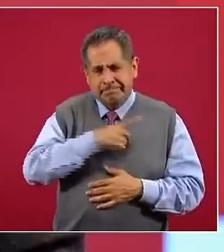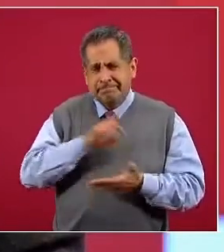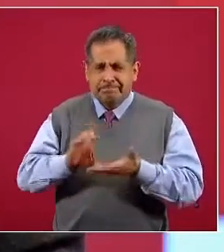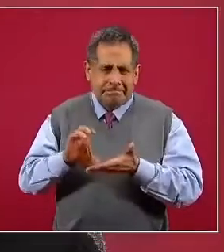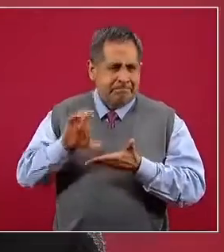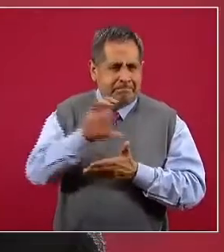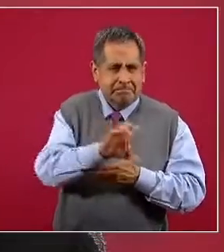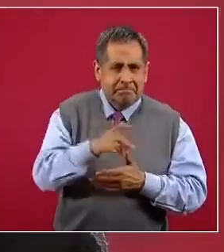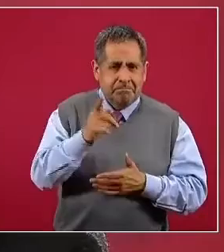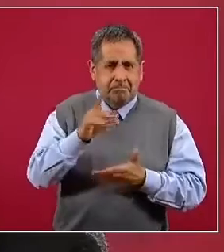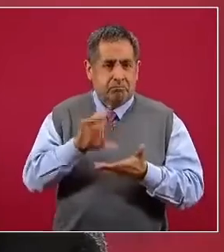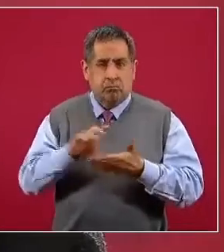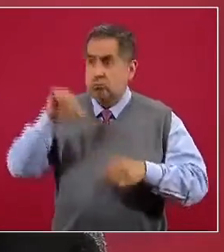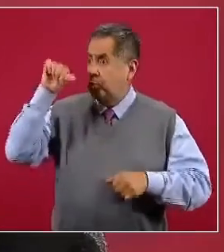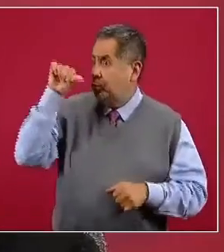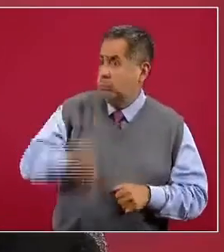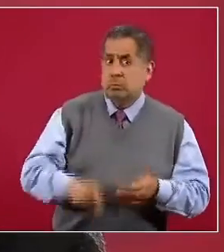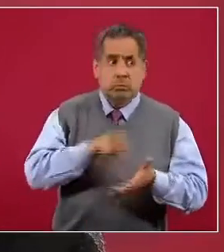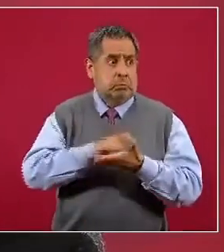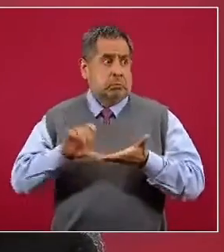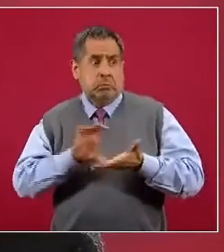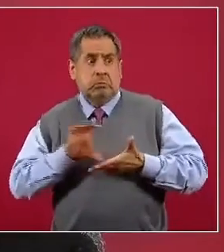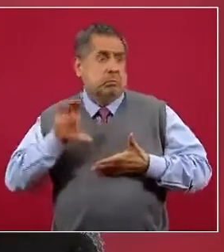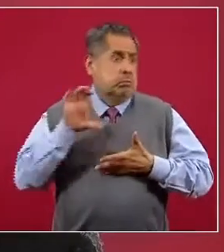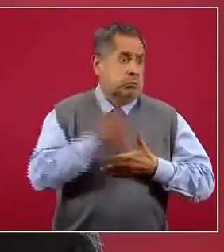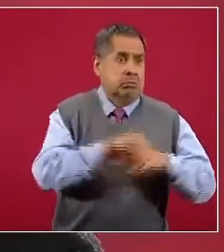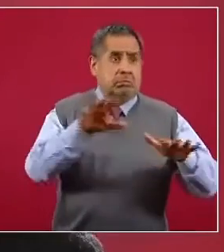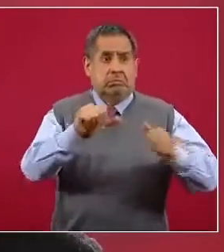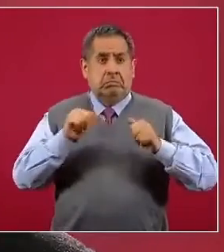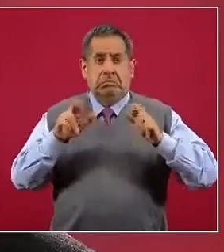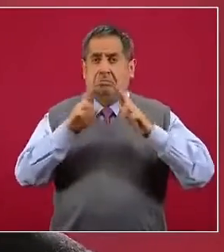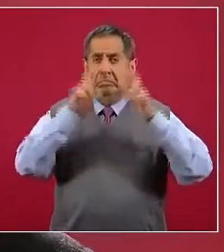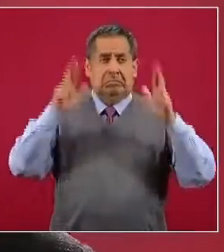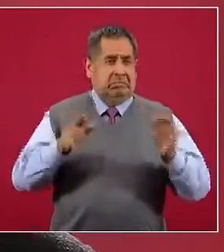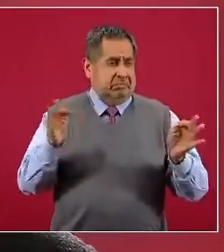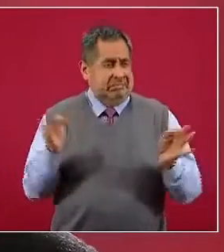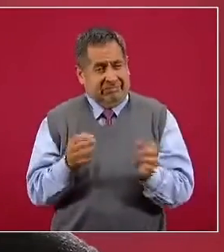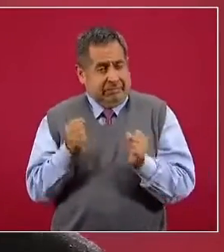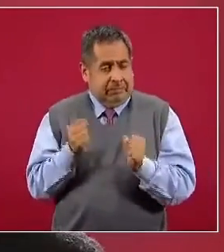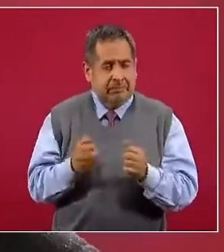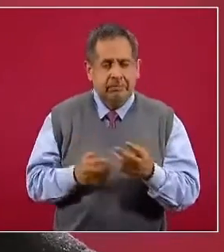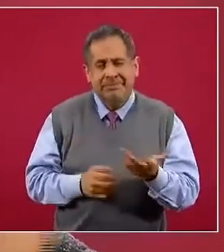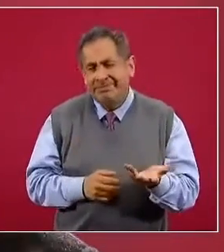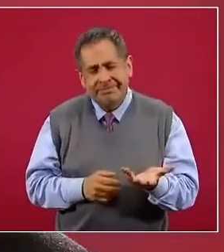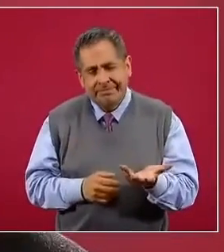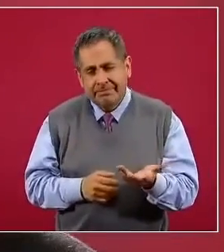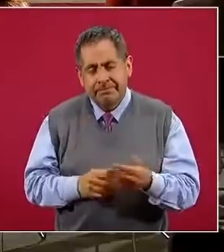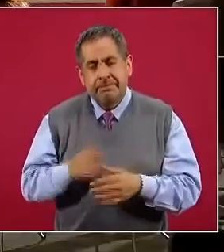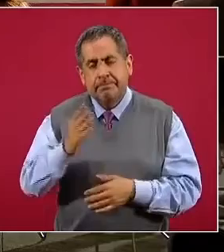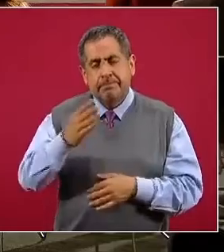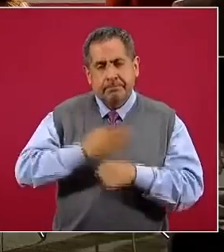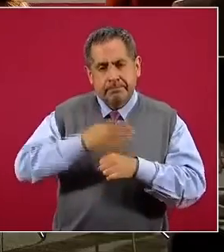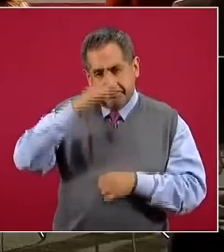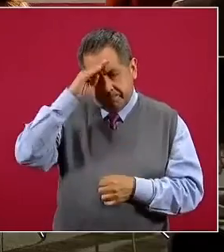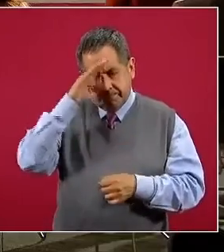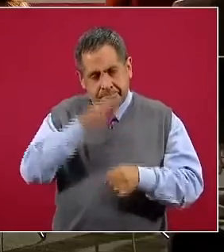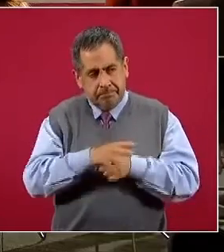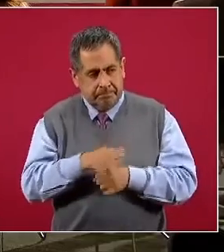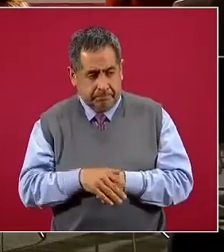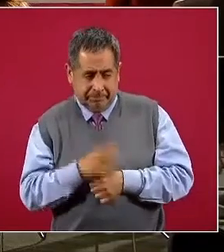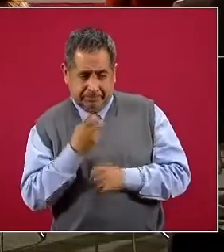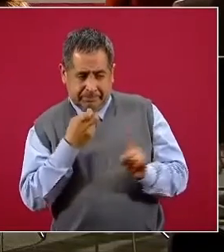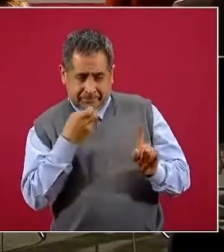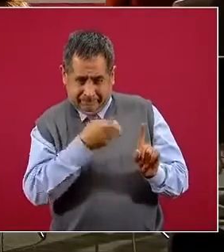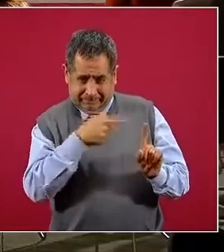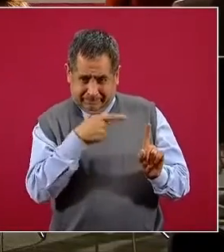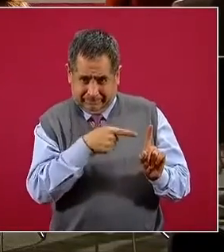tiene que hacerse una inversión inmediata. Más bien lo que está haciendo México es considerar los beneficios potenciales de tener esta